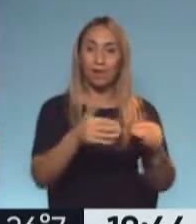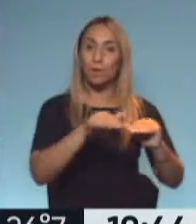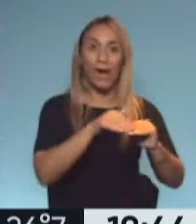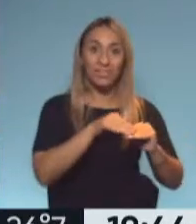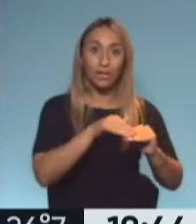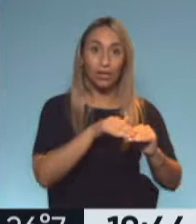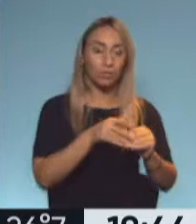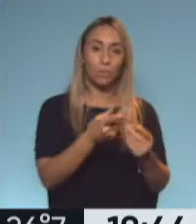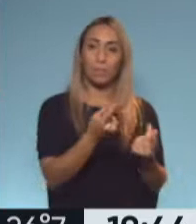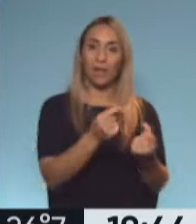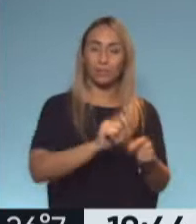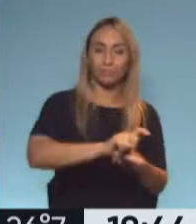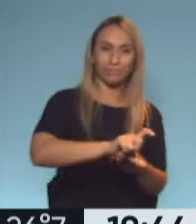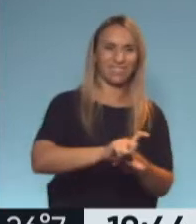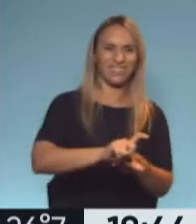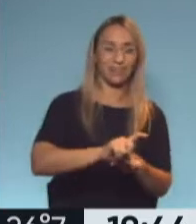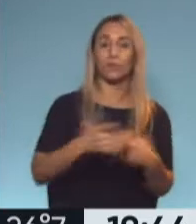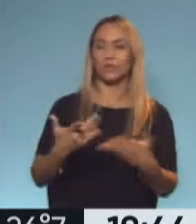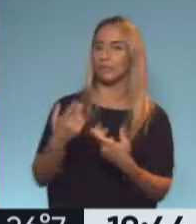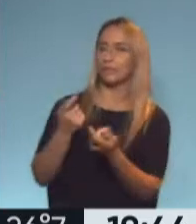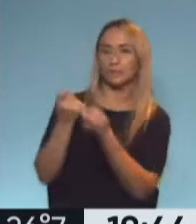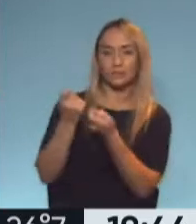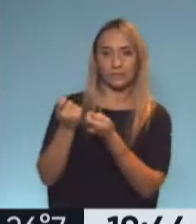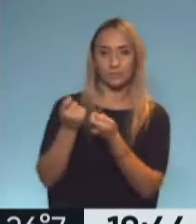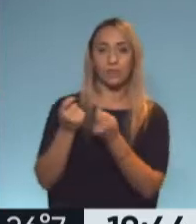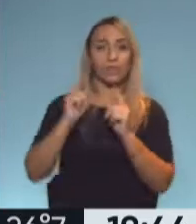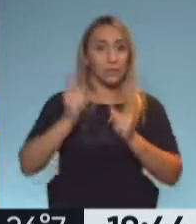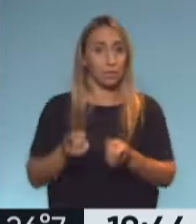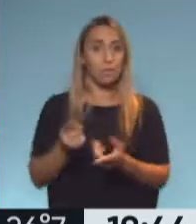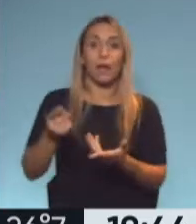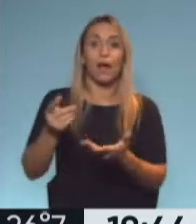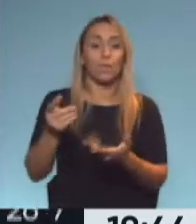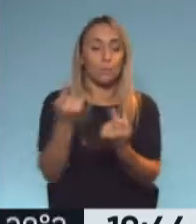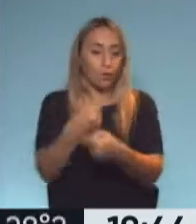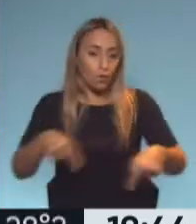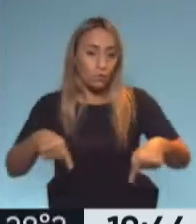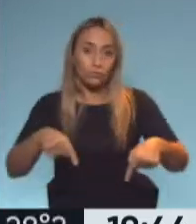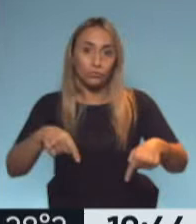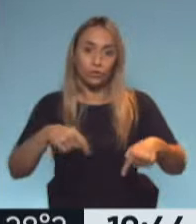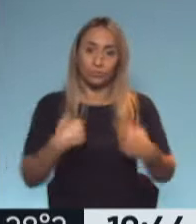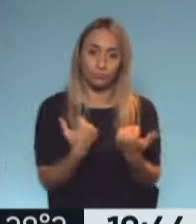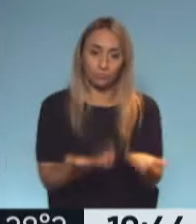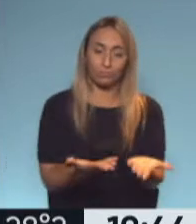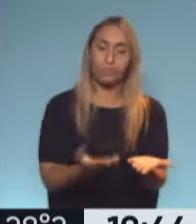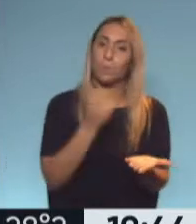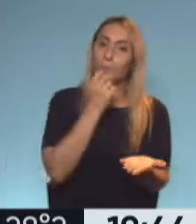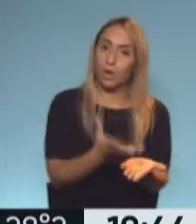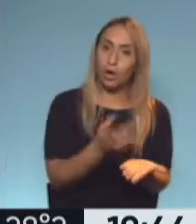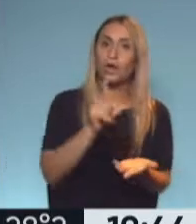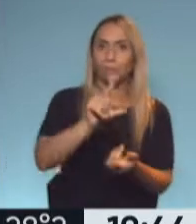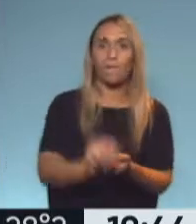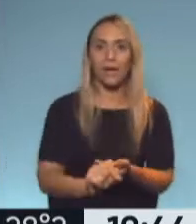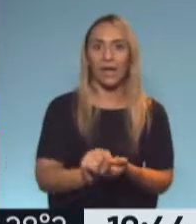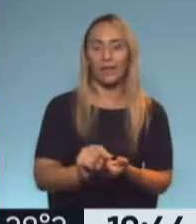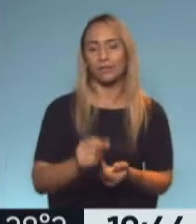productos frescos, haciendo que el comercio de cercanía cada vez pueda ofrecer mejores productos y a menores precios. Y en